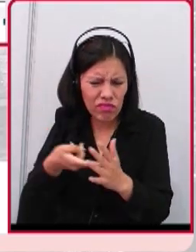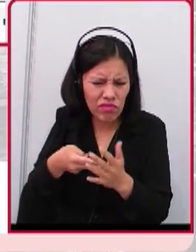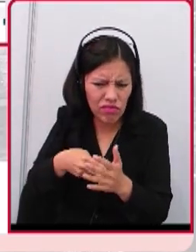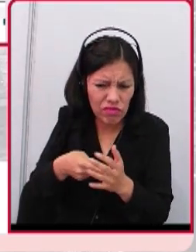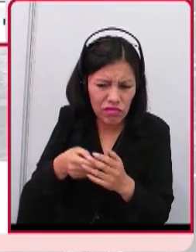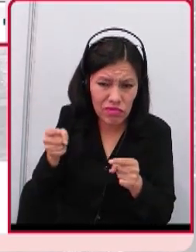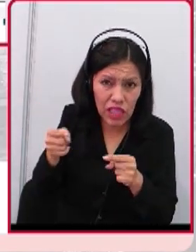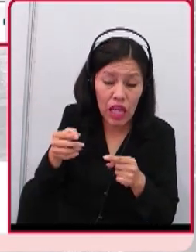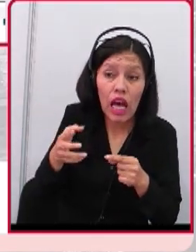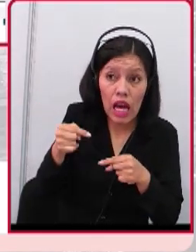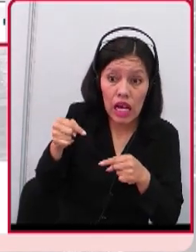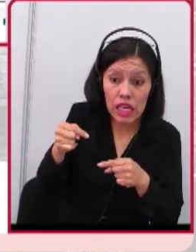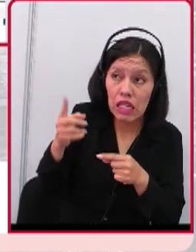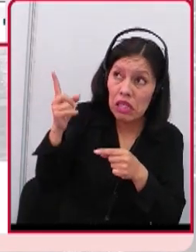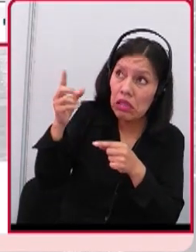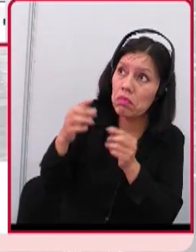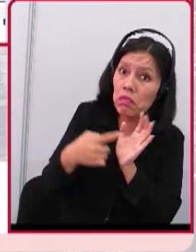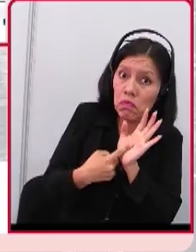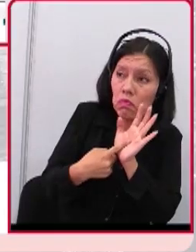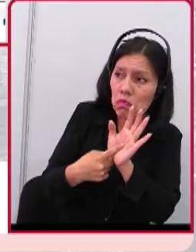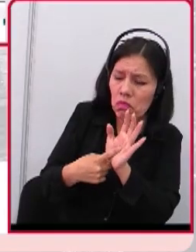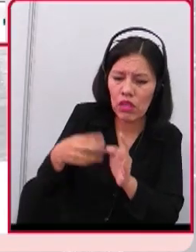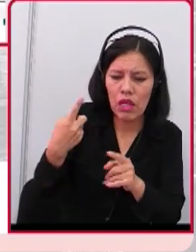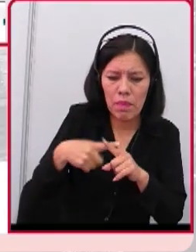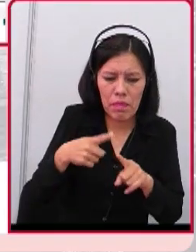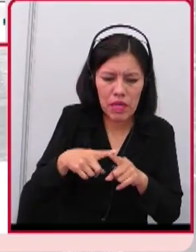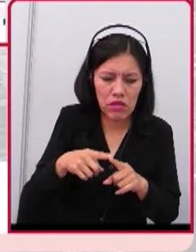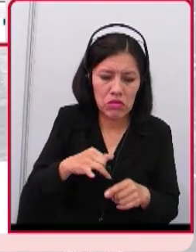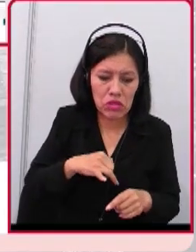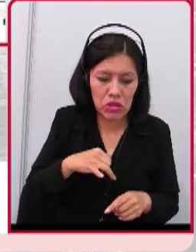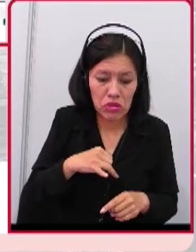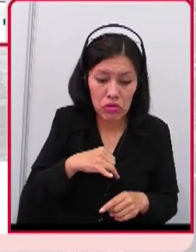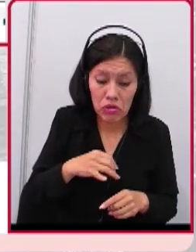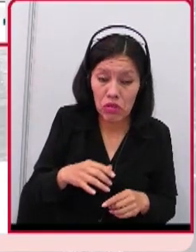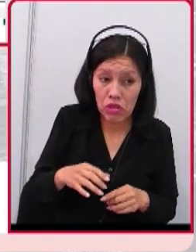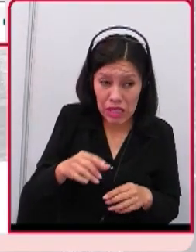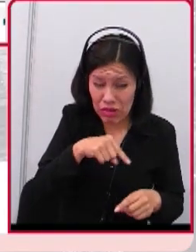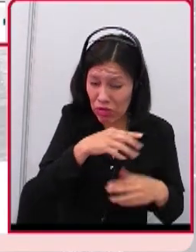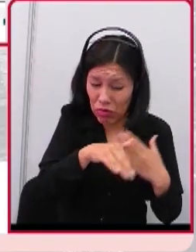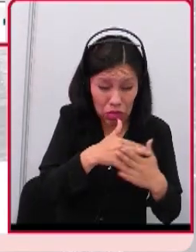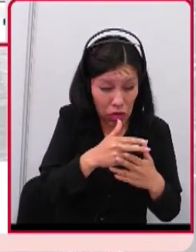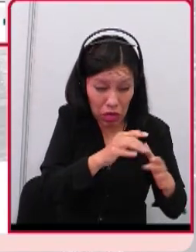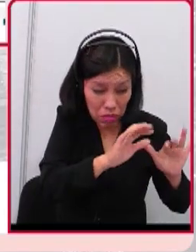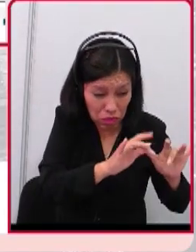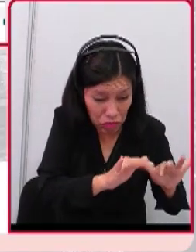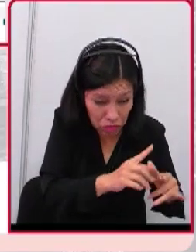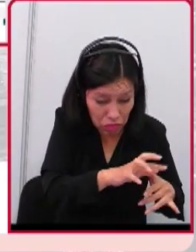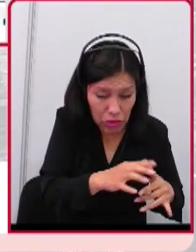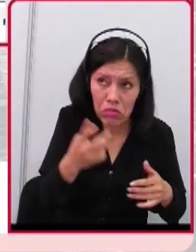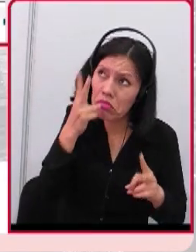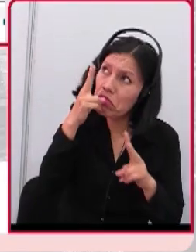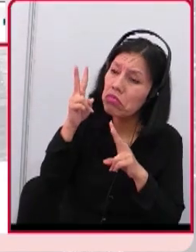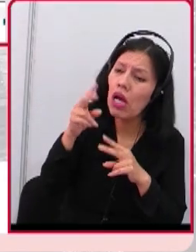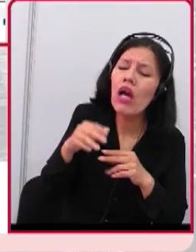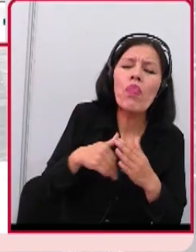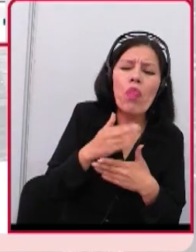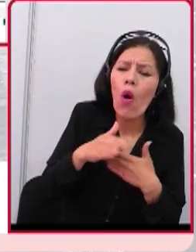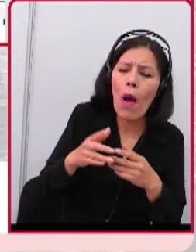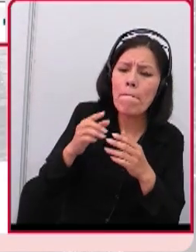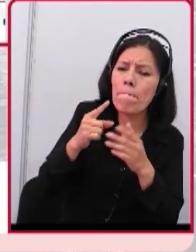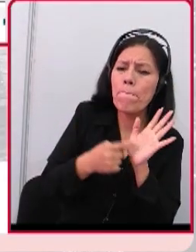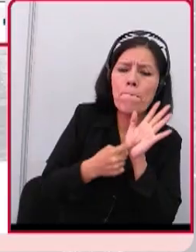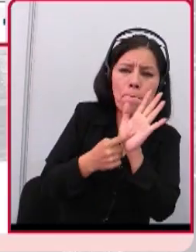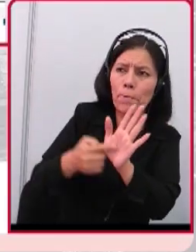las representa. Y en la simulación, de hecho, en casi todas las simulaciones he podido obtener, es decir, las puede